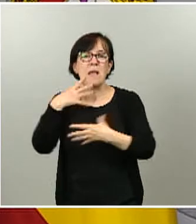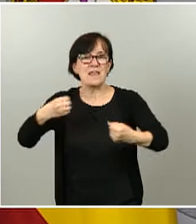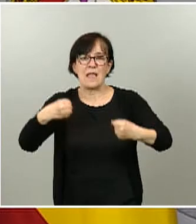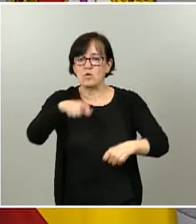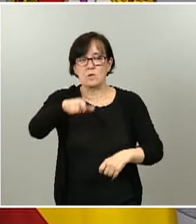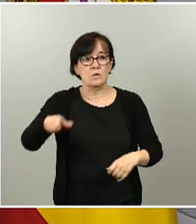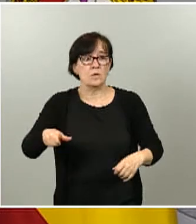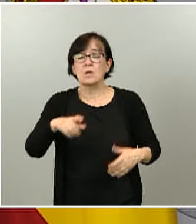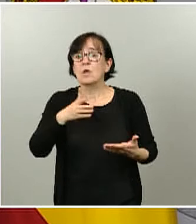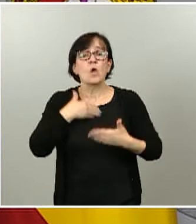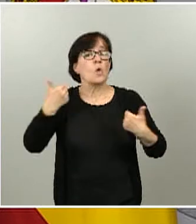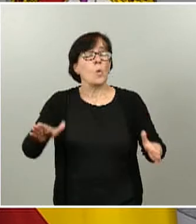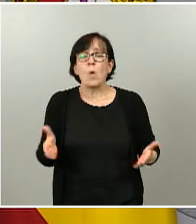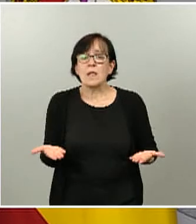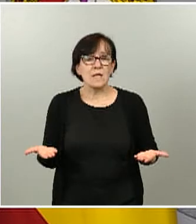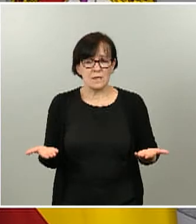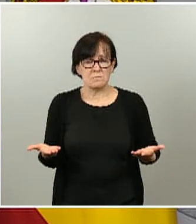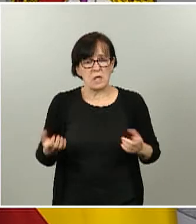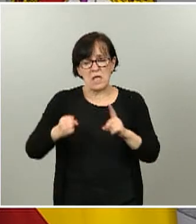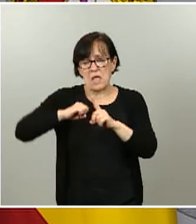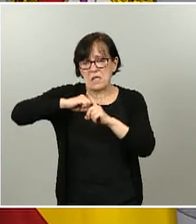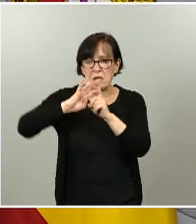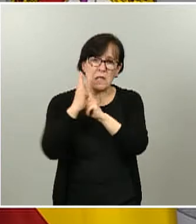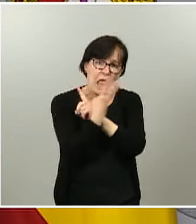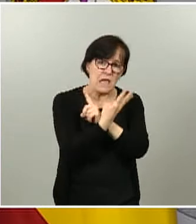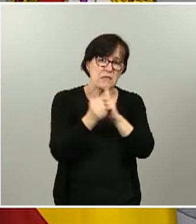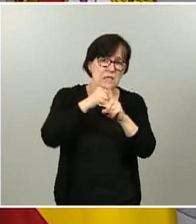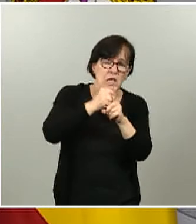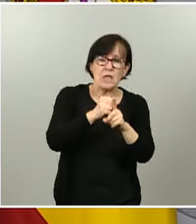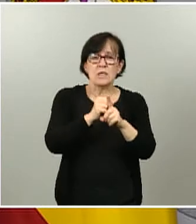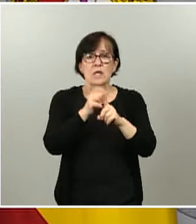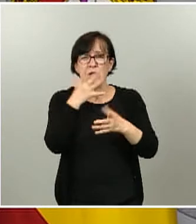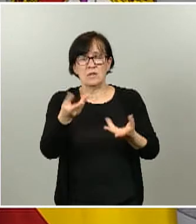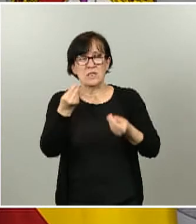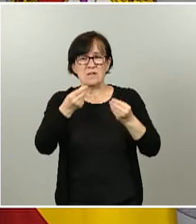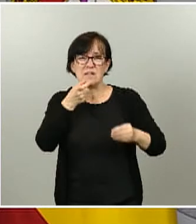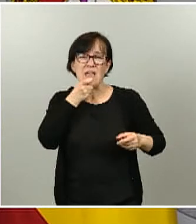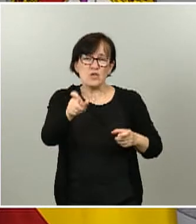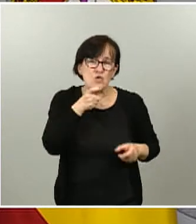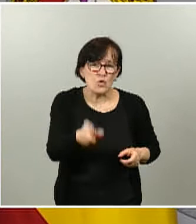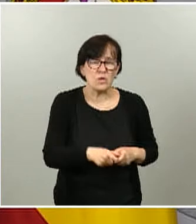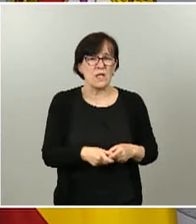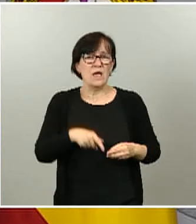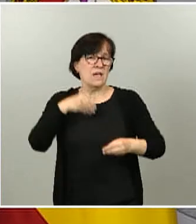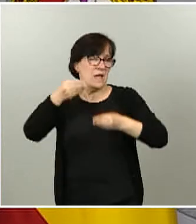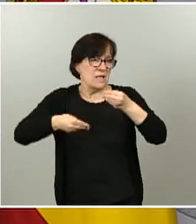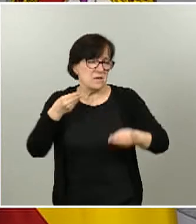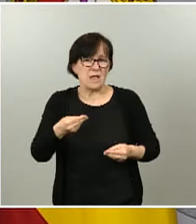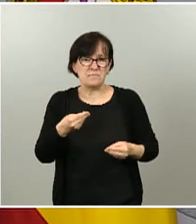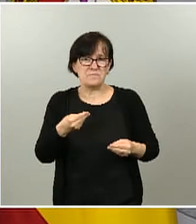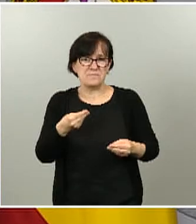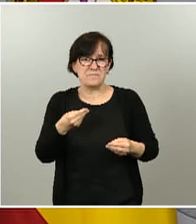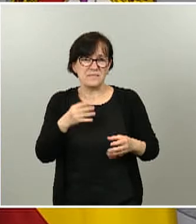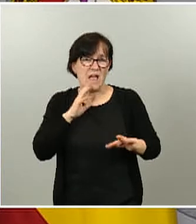cualquier acto de escrache o cualquier acto de ese tipo en donde se insulte o donde se traslade agresividad frente a